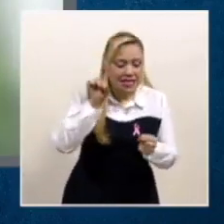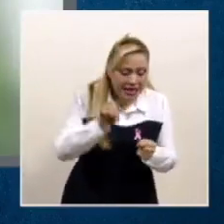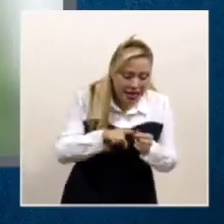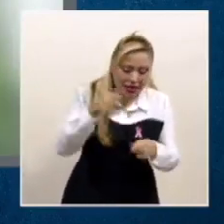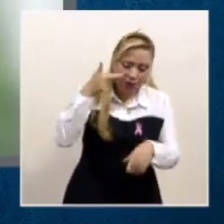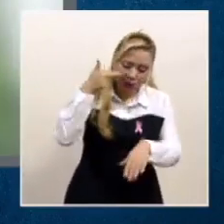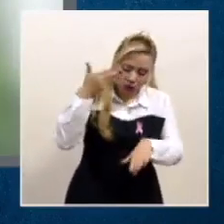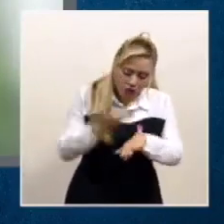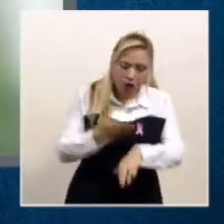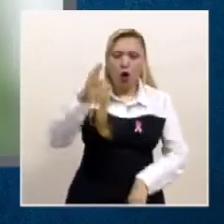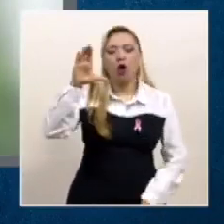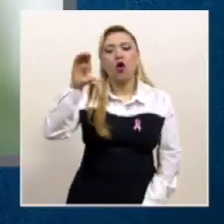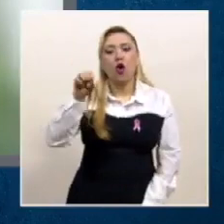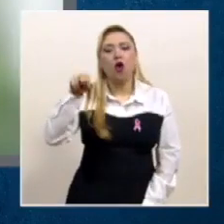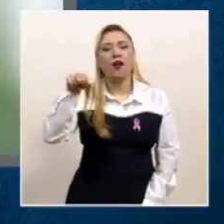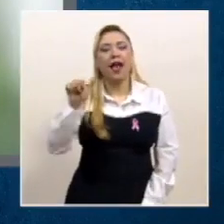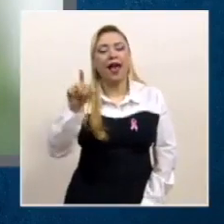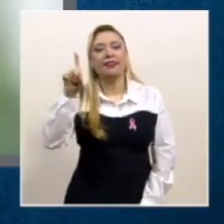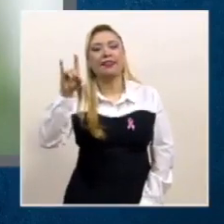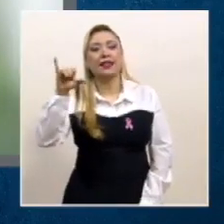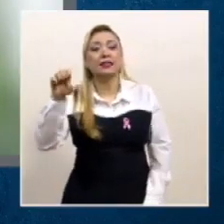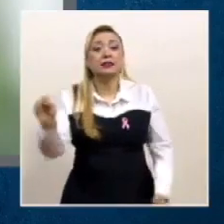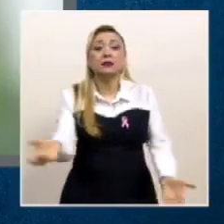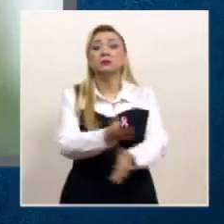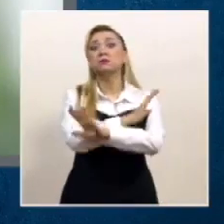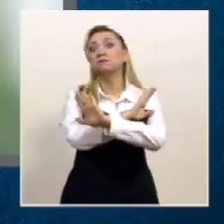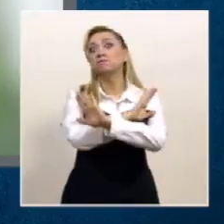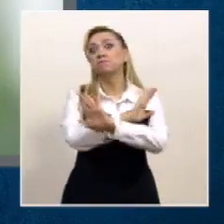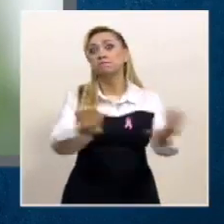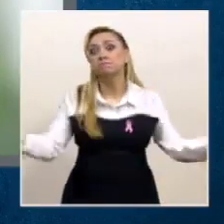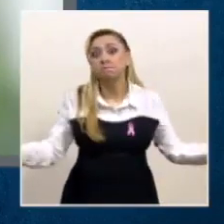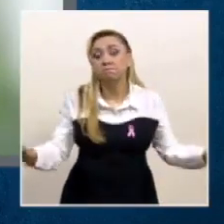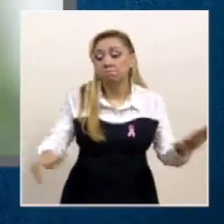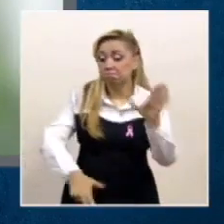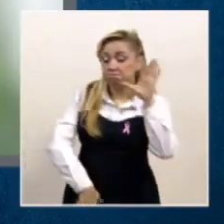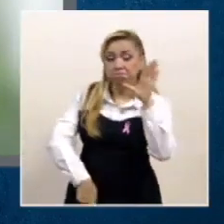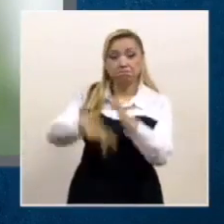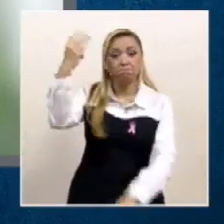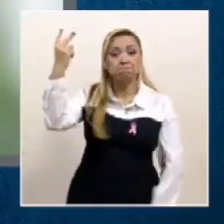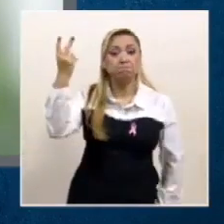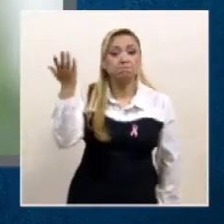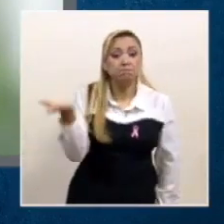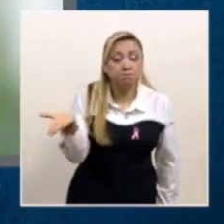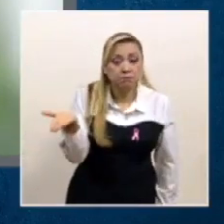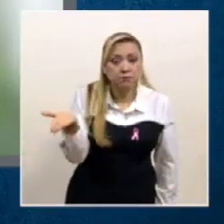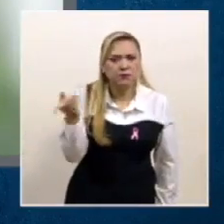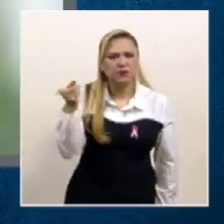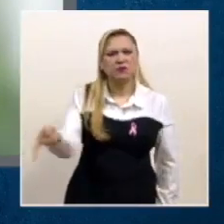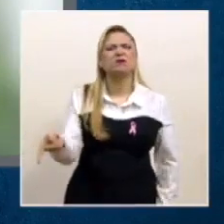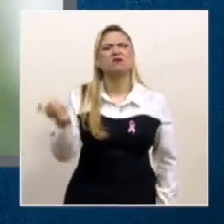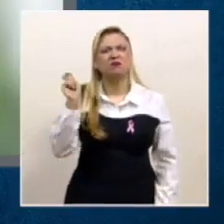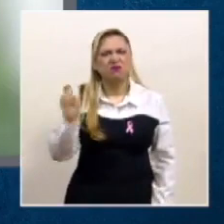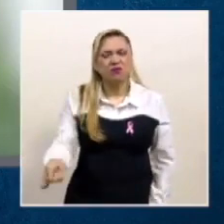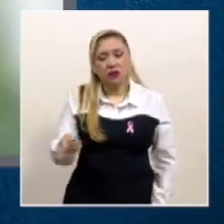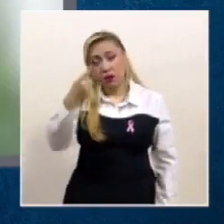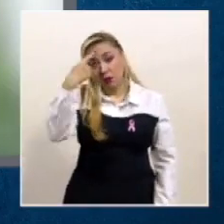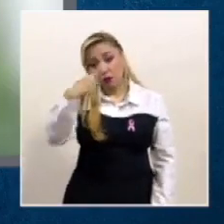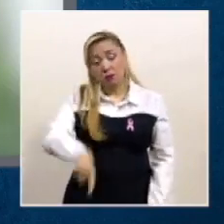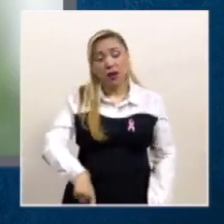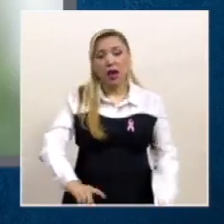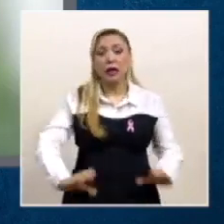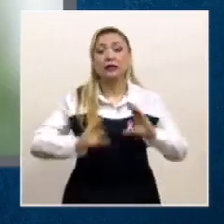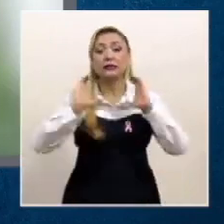de este Consejo Nacional, que insisto, tiene una de las principales labores es la de, y